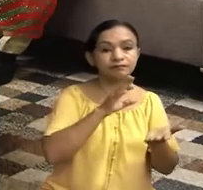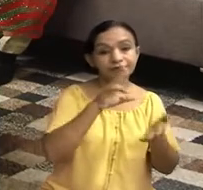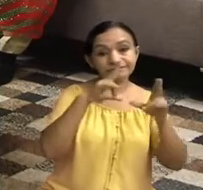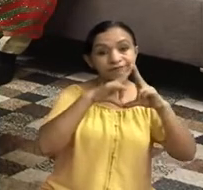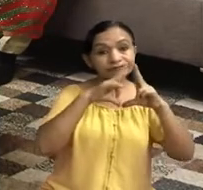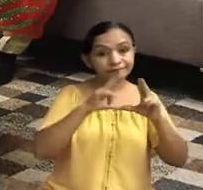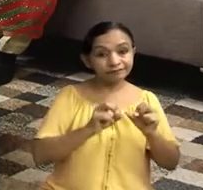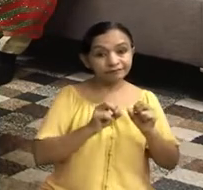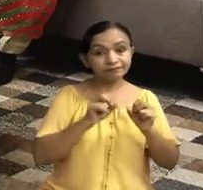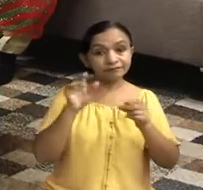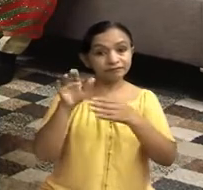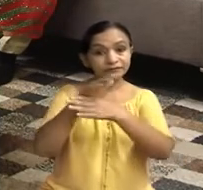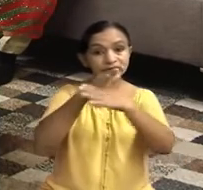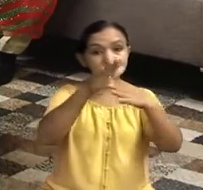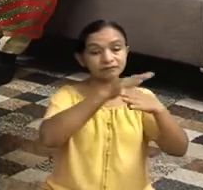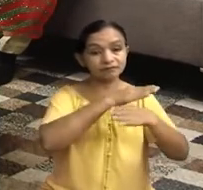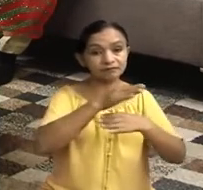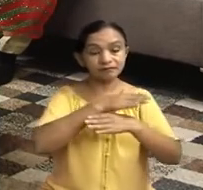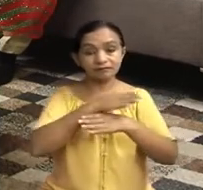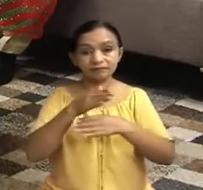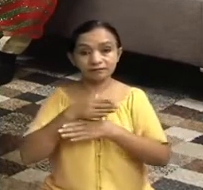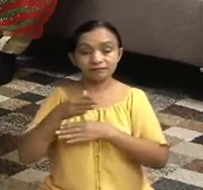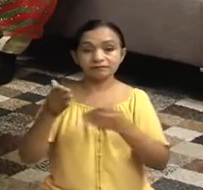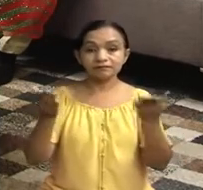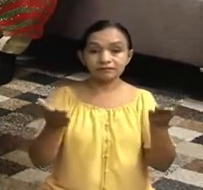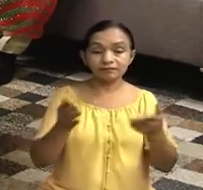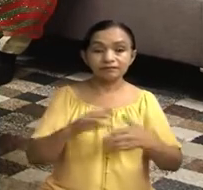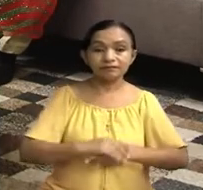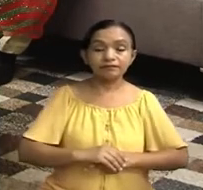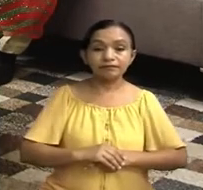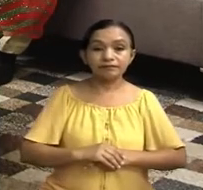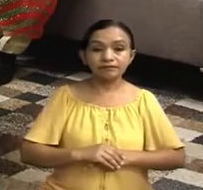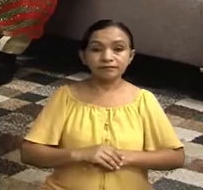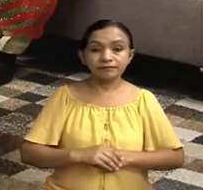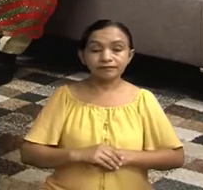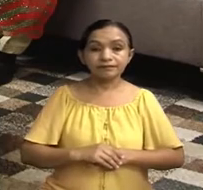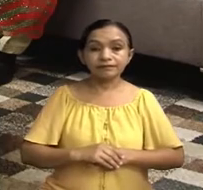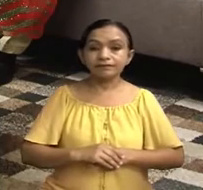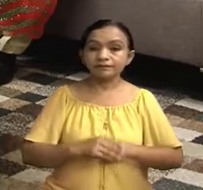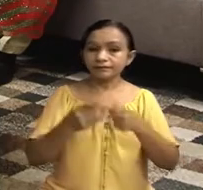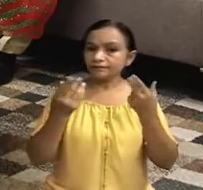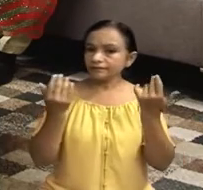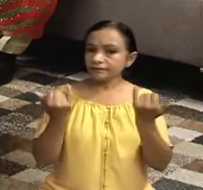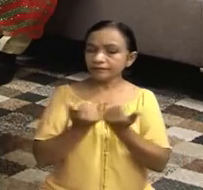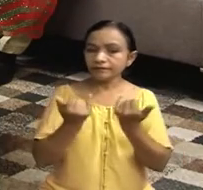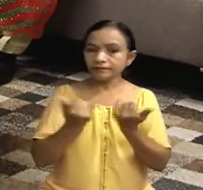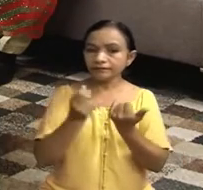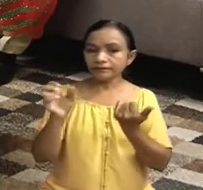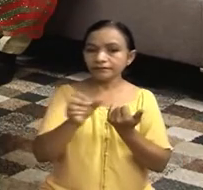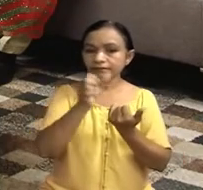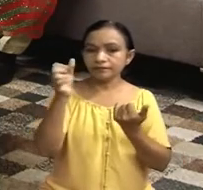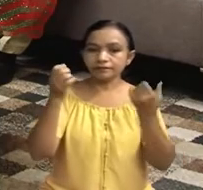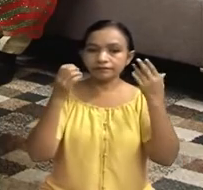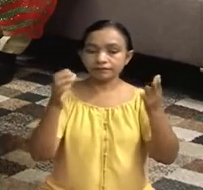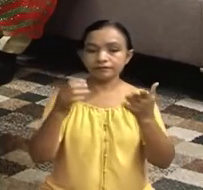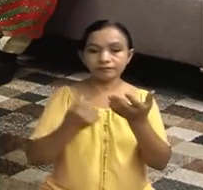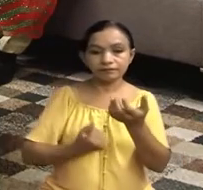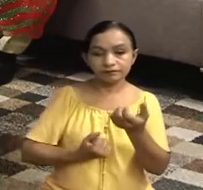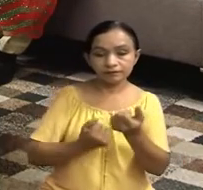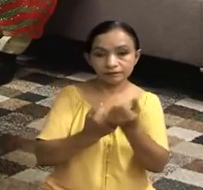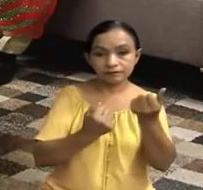¿verdad? Que ahí la vamos sorteando también esas sanciones, ¿verdad? Pero también tienen los otros elementos, el